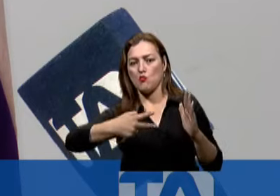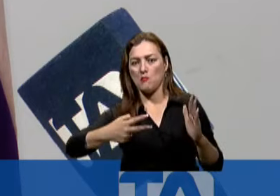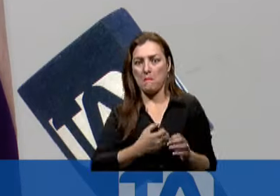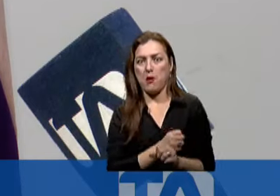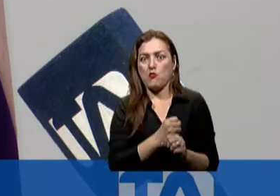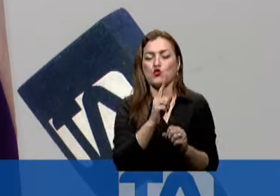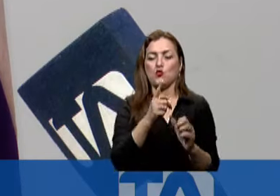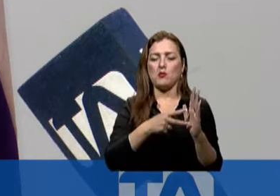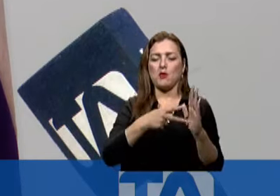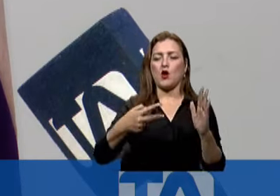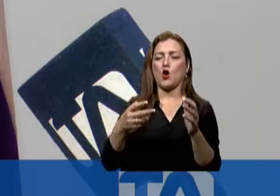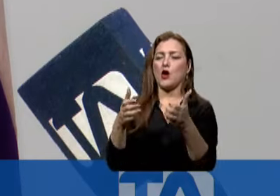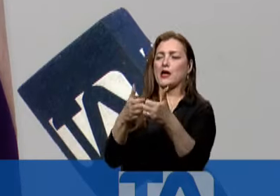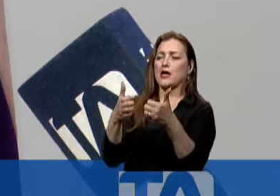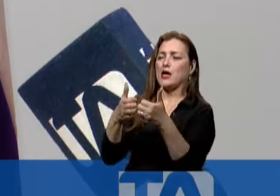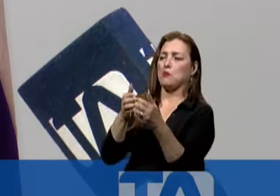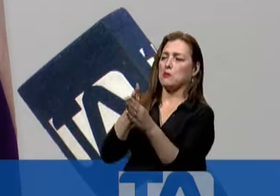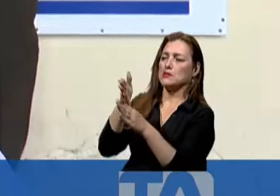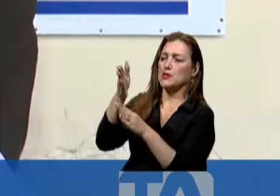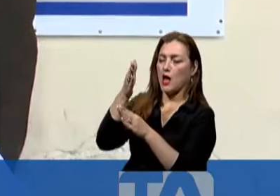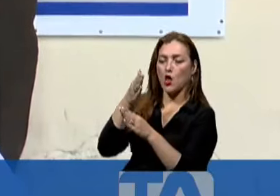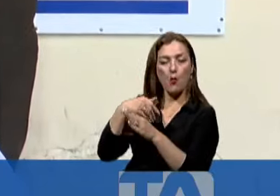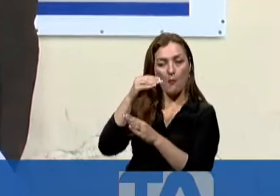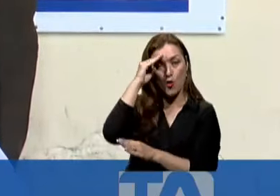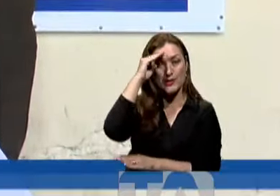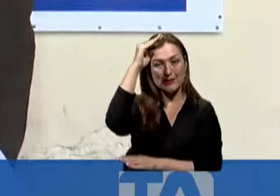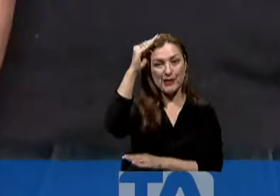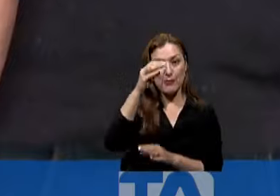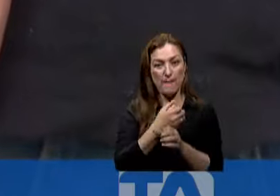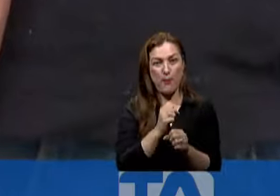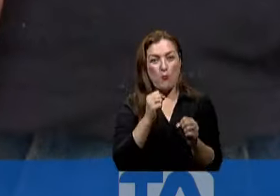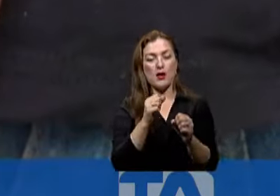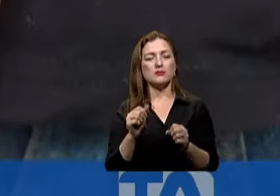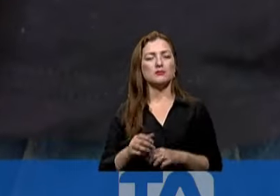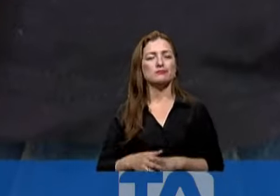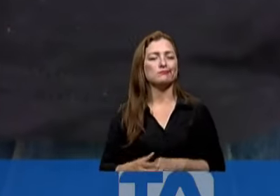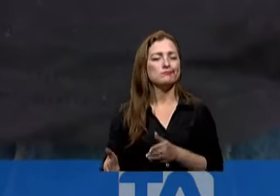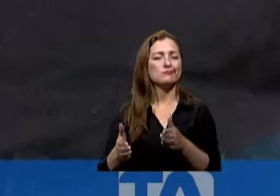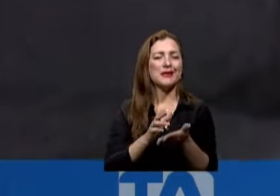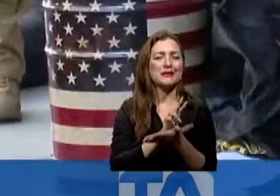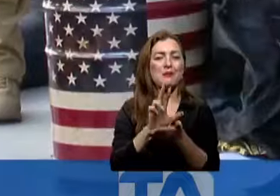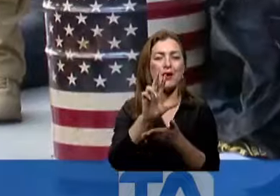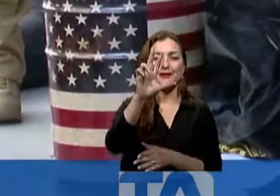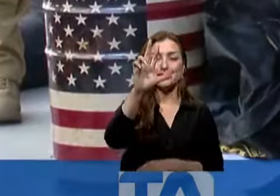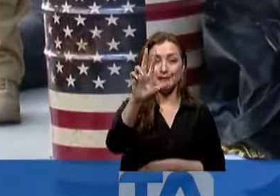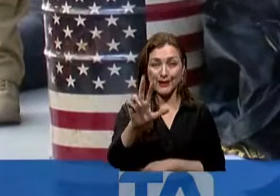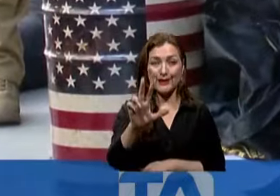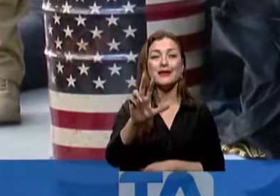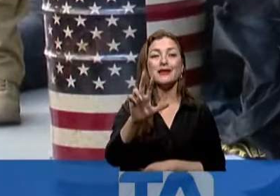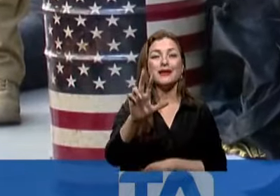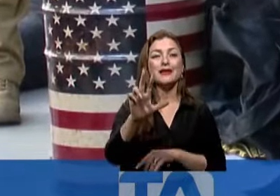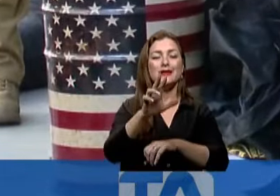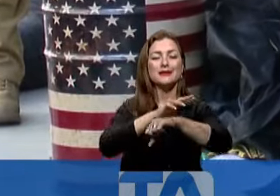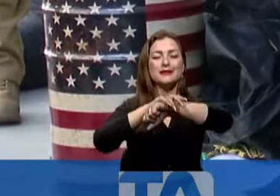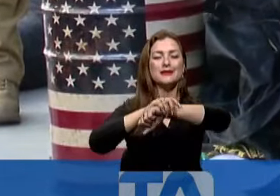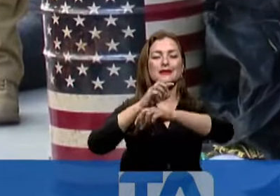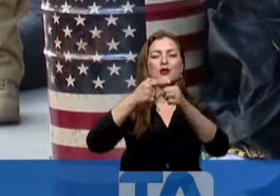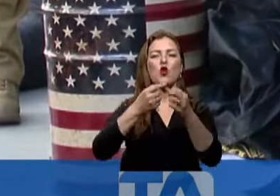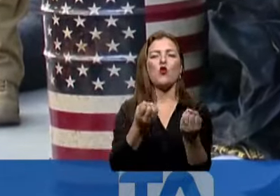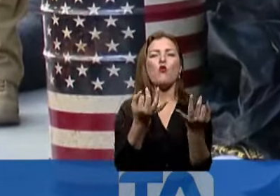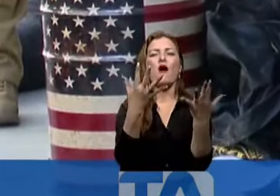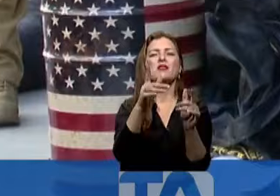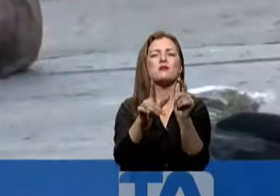hemos intervenido con las unidades especializadas. Además, detalló que en estas casi 3 semanas se han detenido en Quito a más de